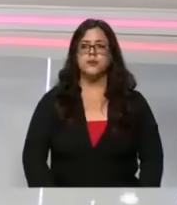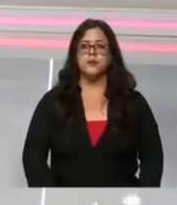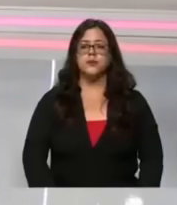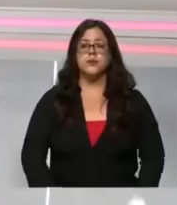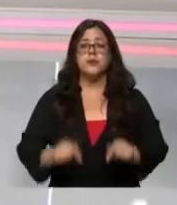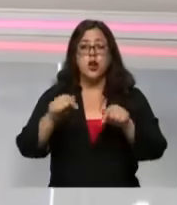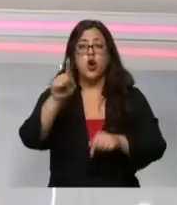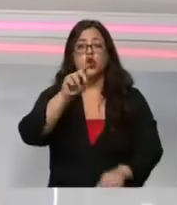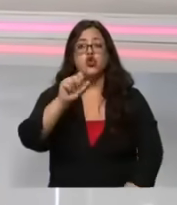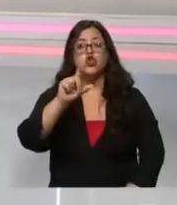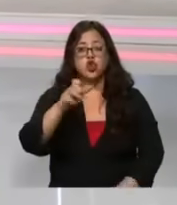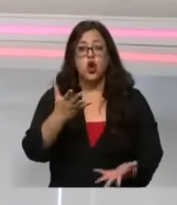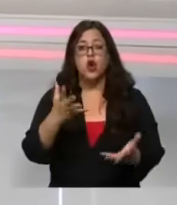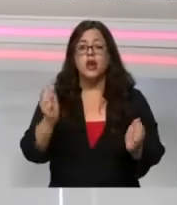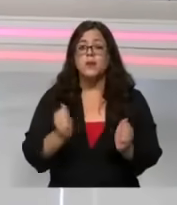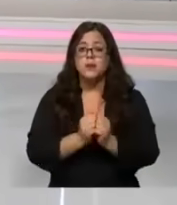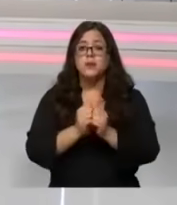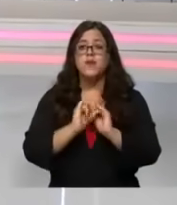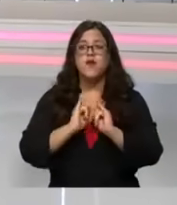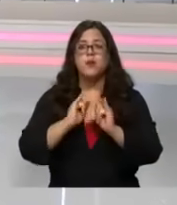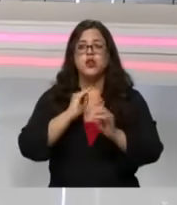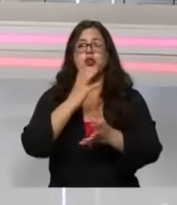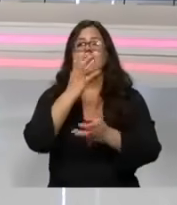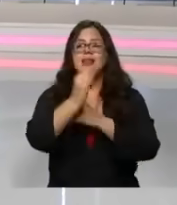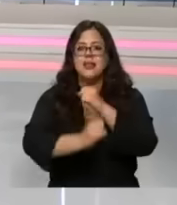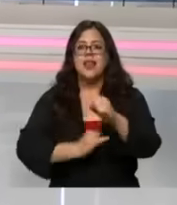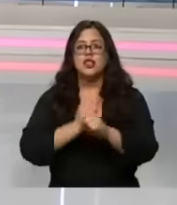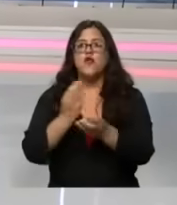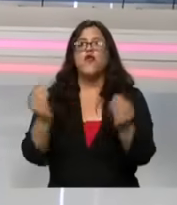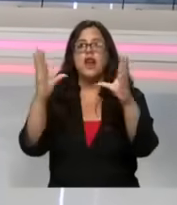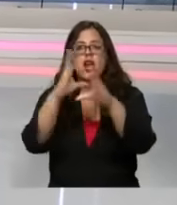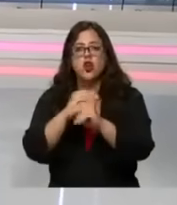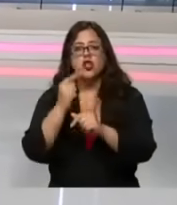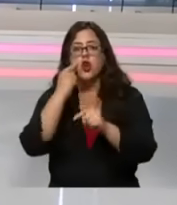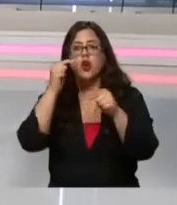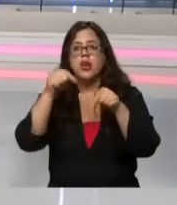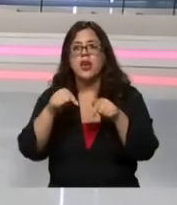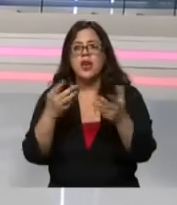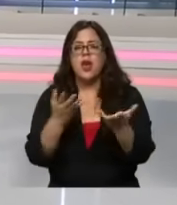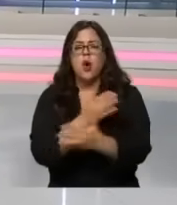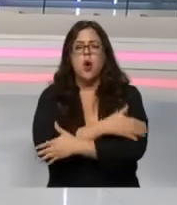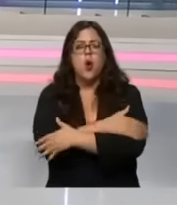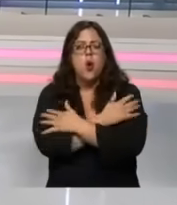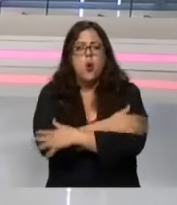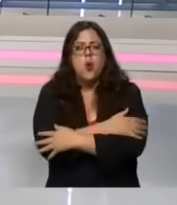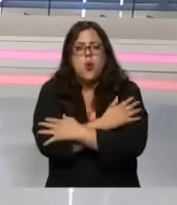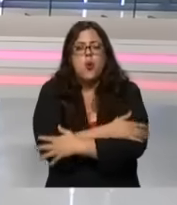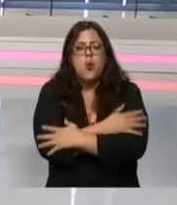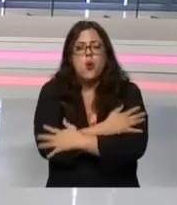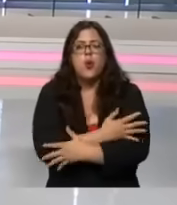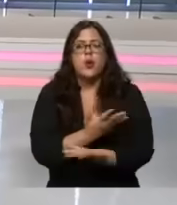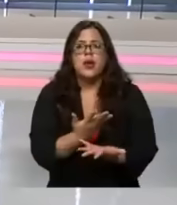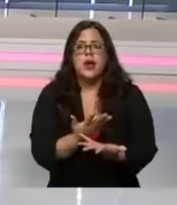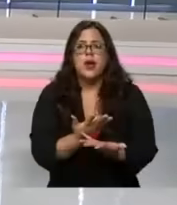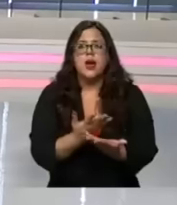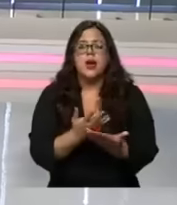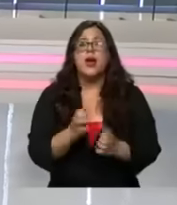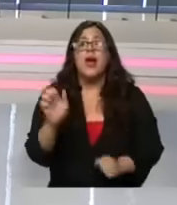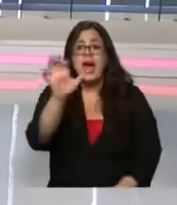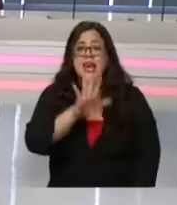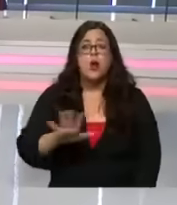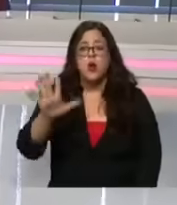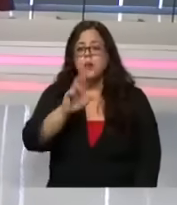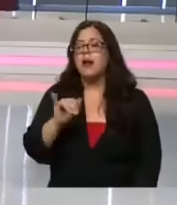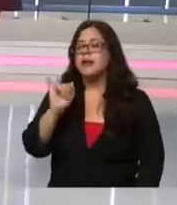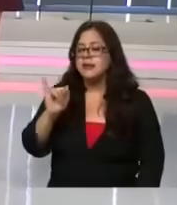Y estamos ahora junto a Sole Agüero para revisar noticias internacionales. Sole, buenas noches, porque hay una ola de frío extremo que está azotando el invierno en Europa. Sí,